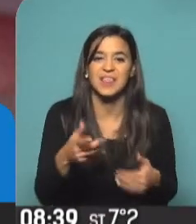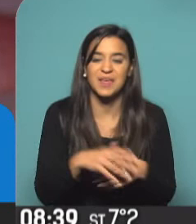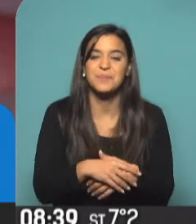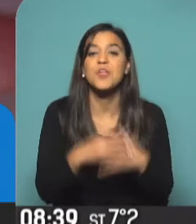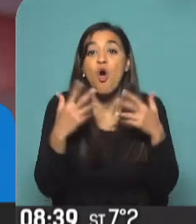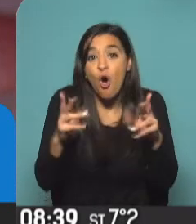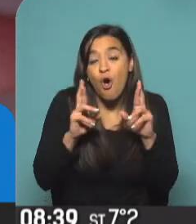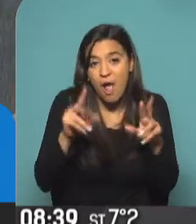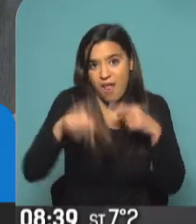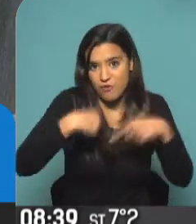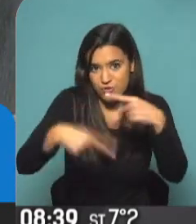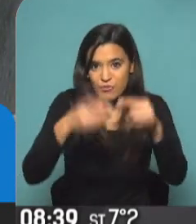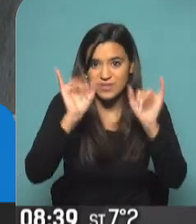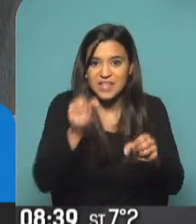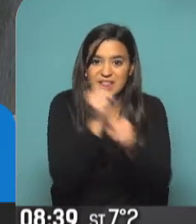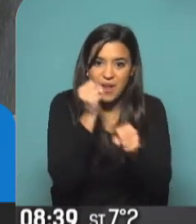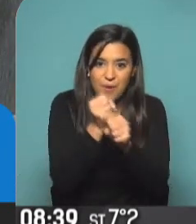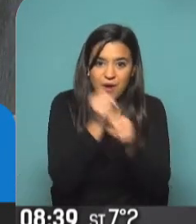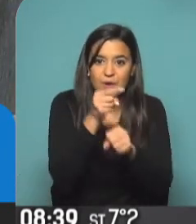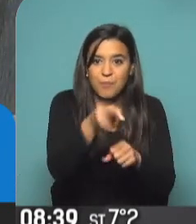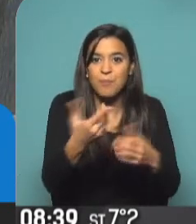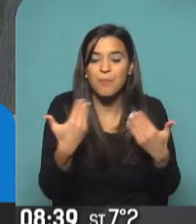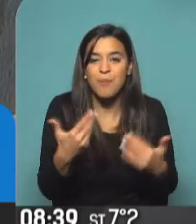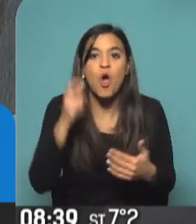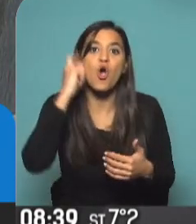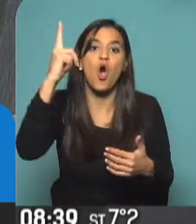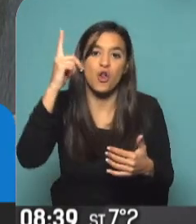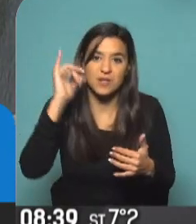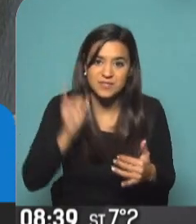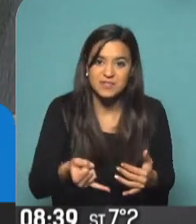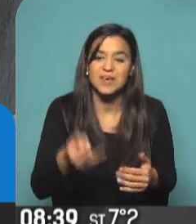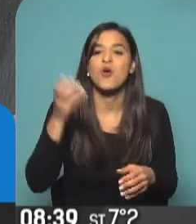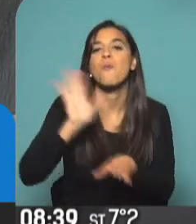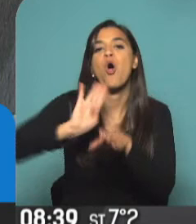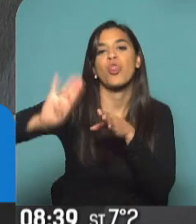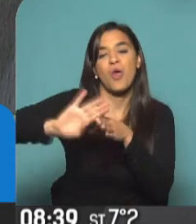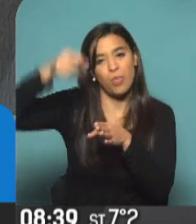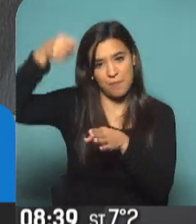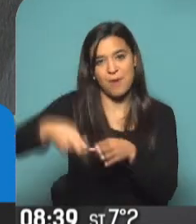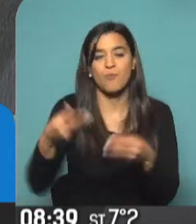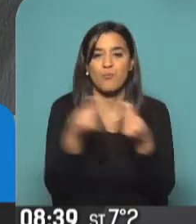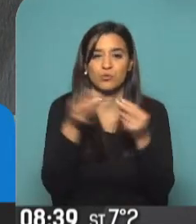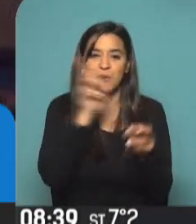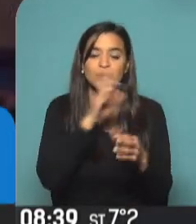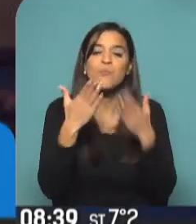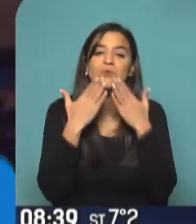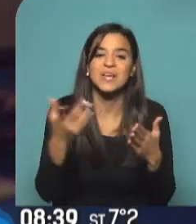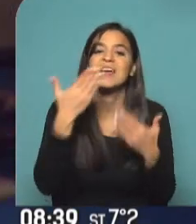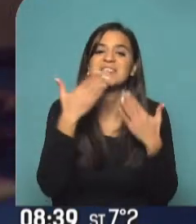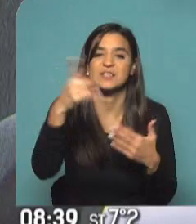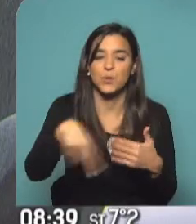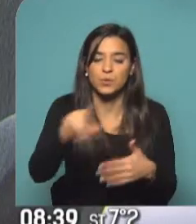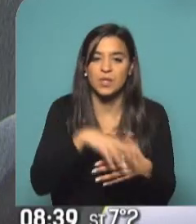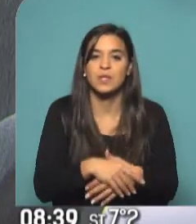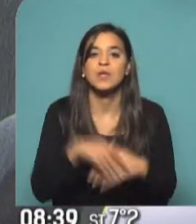ojalá que sigan trabajando en este sentido para lograr esa o pagar esa deuda pendiente con tantas mujeres muchísimas gracias a ustedes